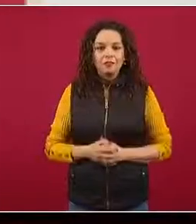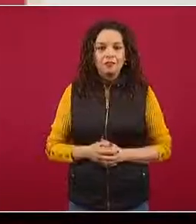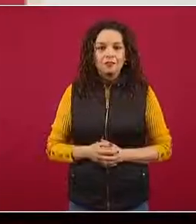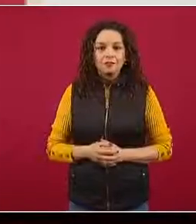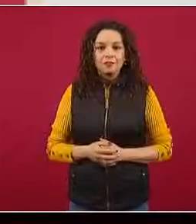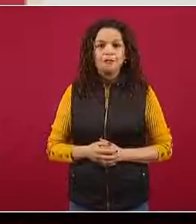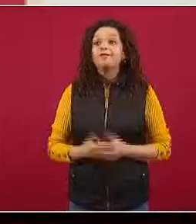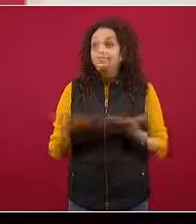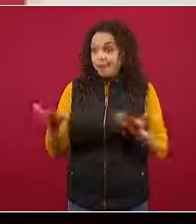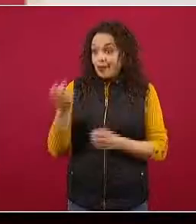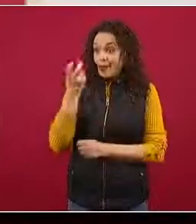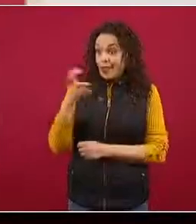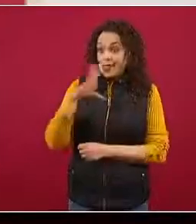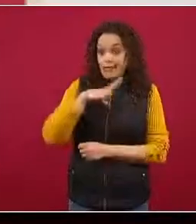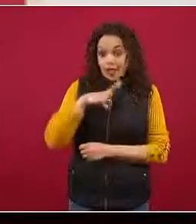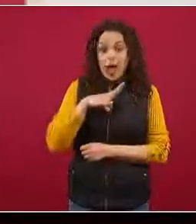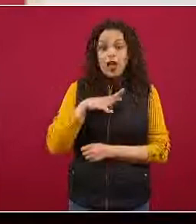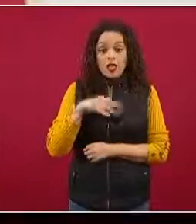tenemos nuestros sistemas de información,